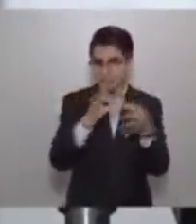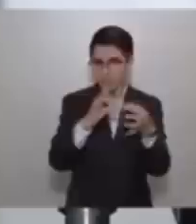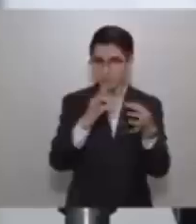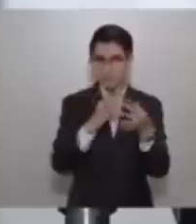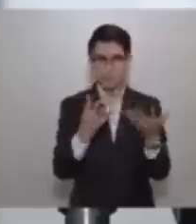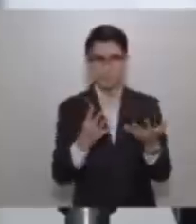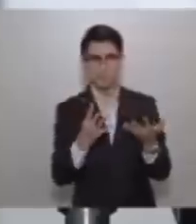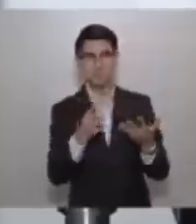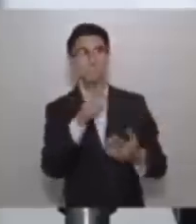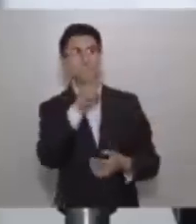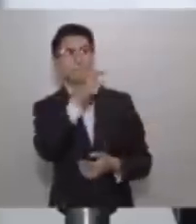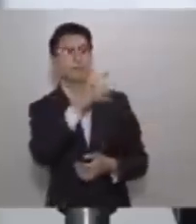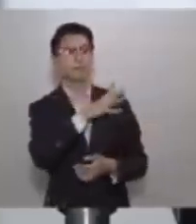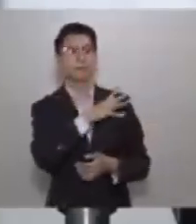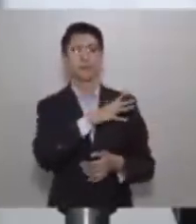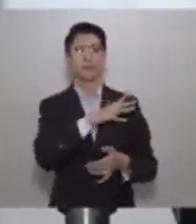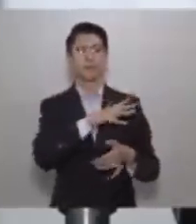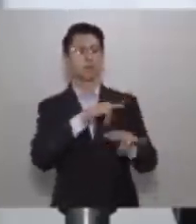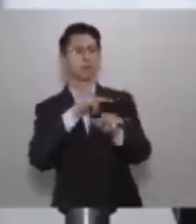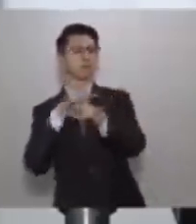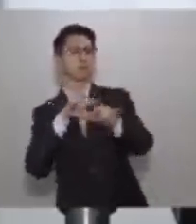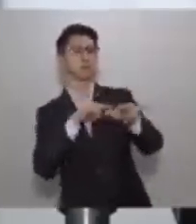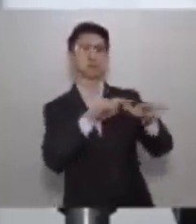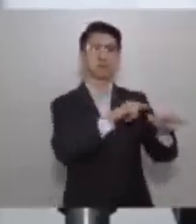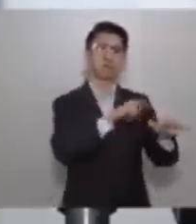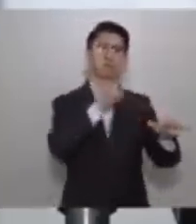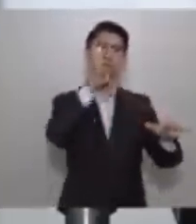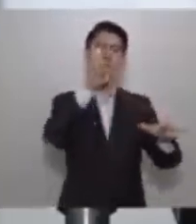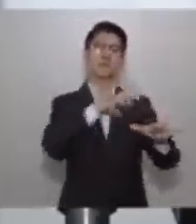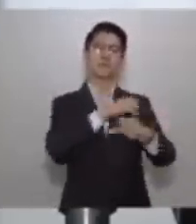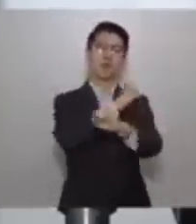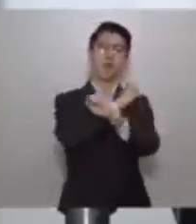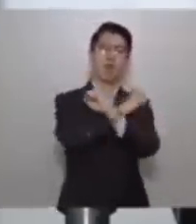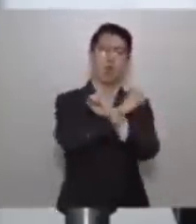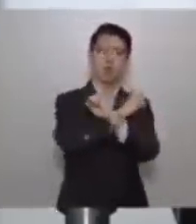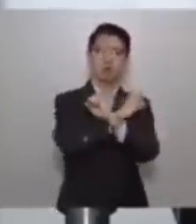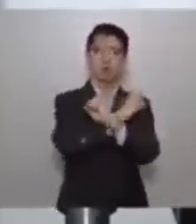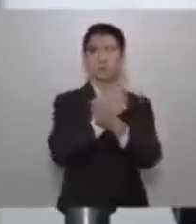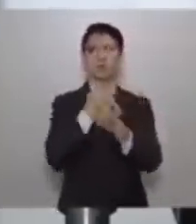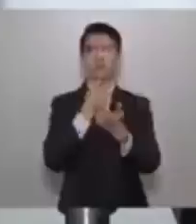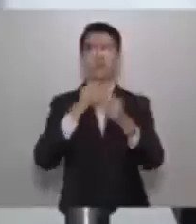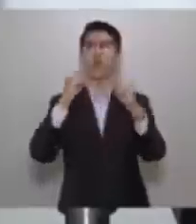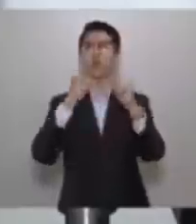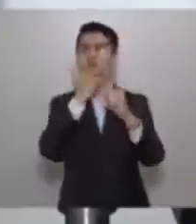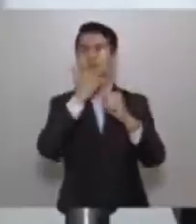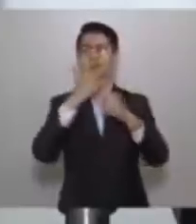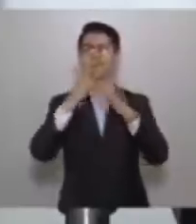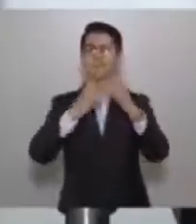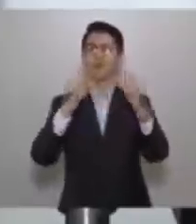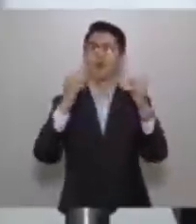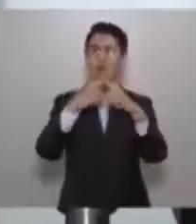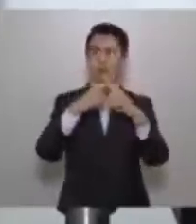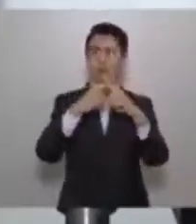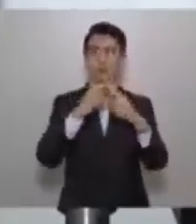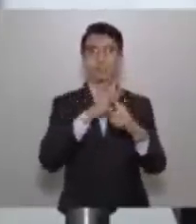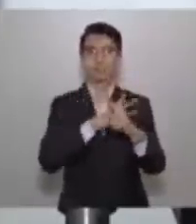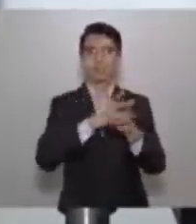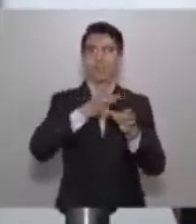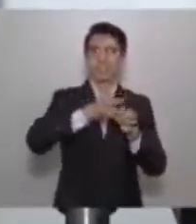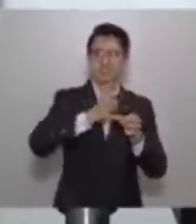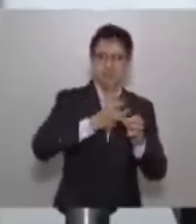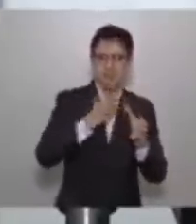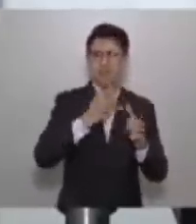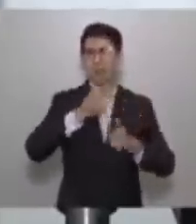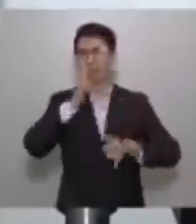bebidas embriagantes y demás. No juzgamos ese tipo de pues, gustos. Al final del día son permitidos la compra de alcohol con